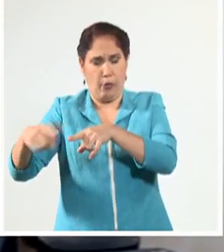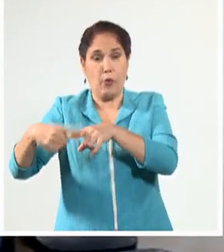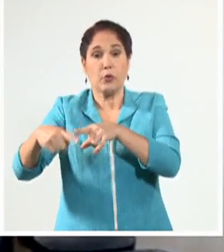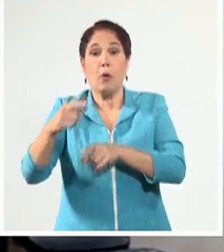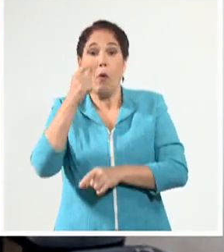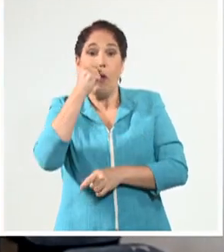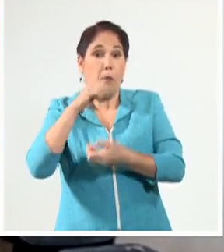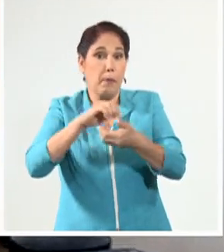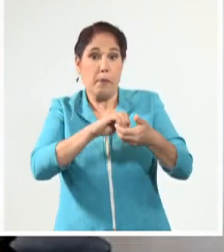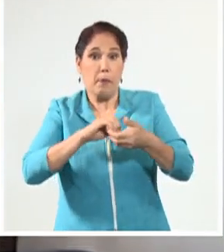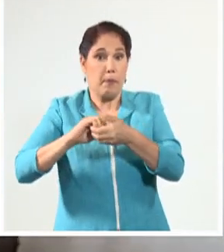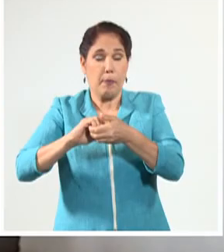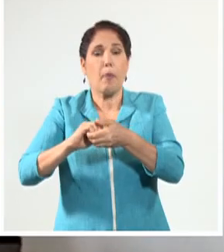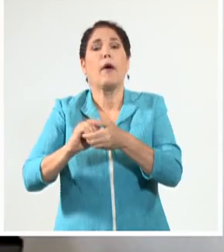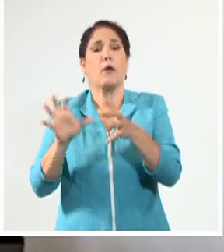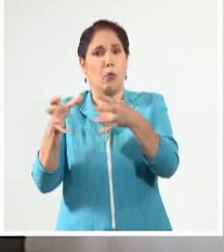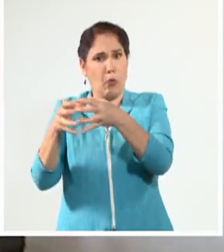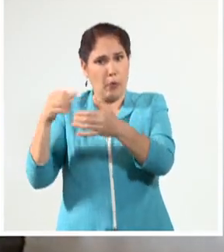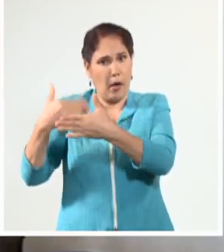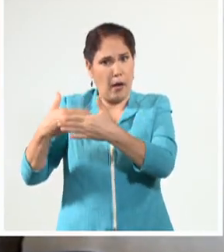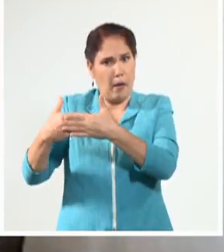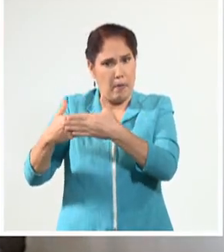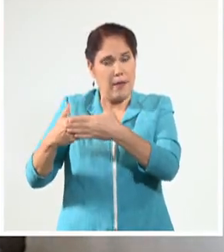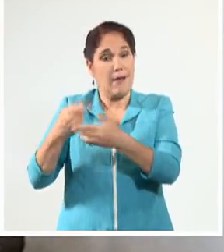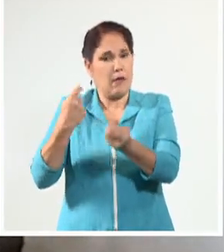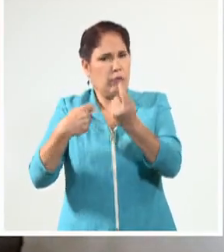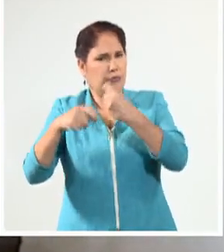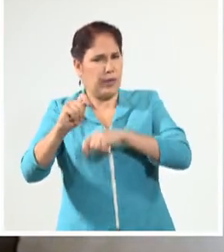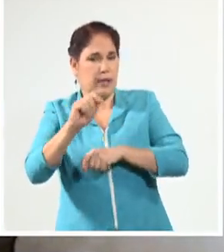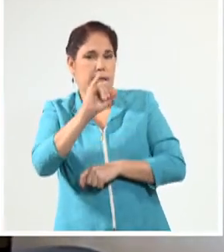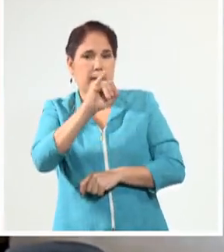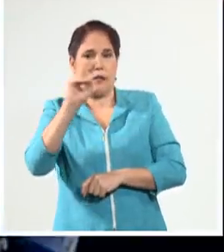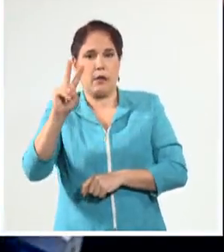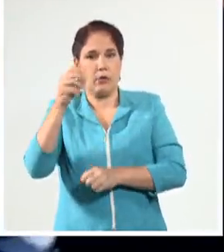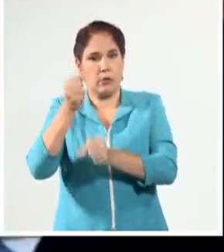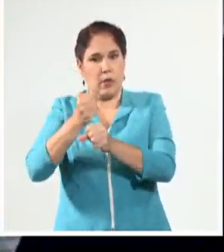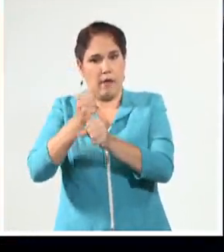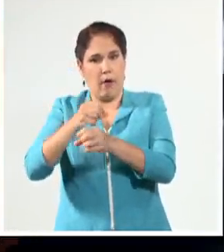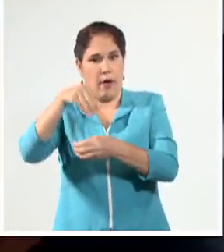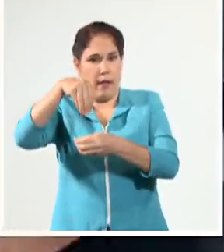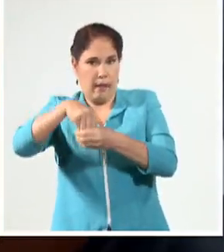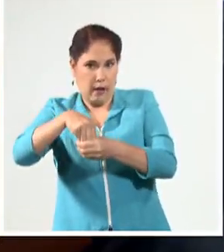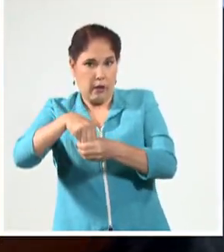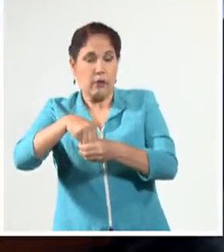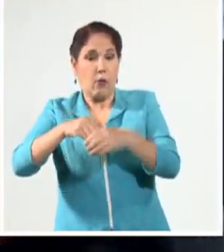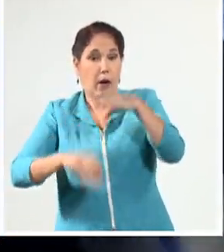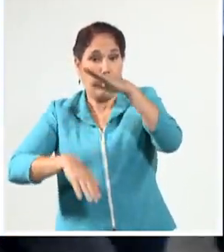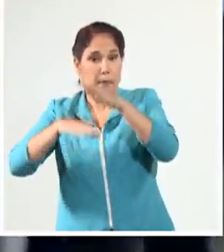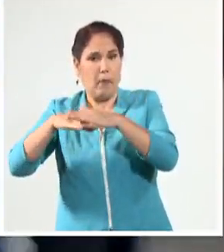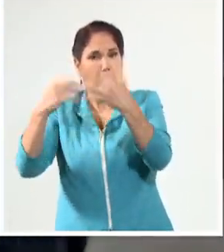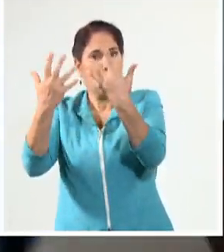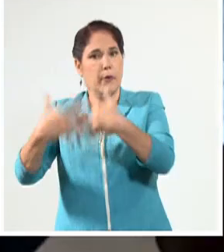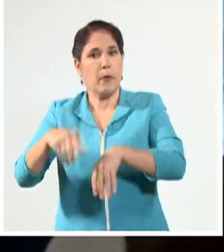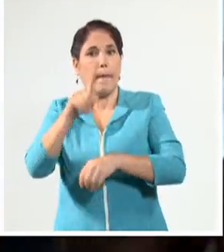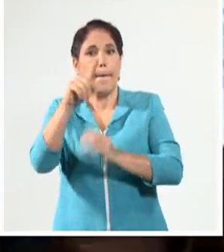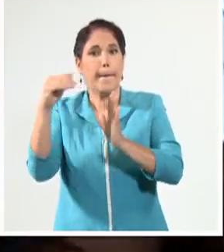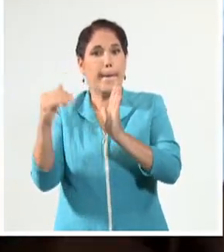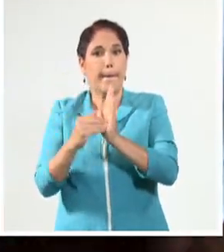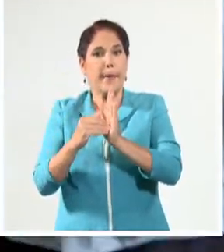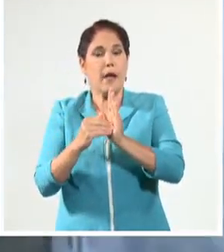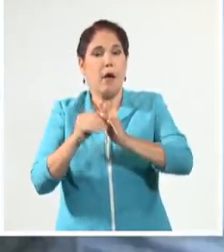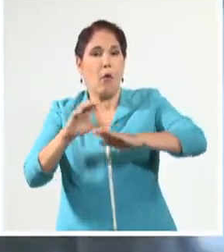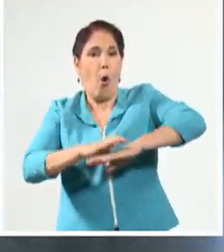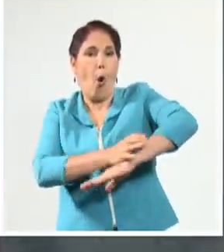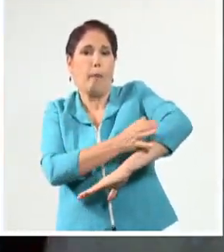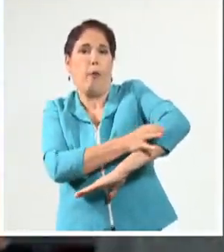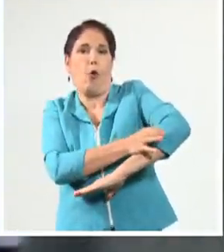morales e iván cintra esta sociedad mercantil cuenta con 62 trabajadores y tiene una capacidad productiva de mil pares de botas y